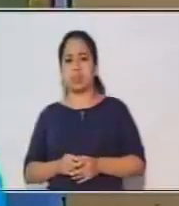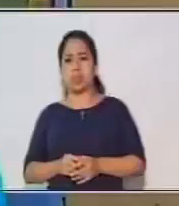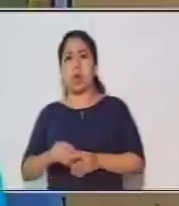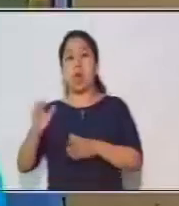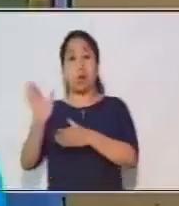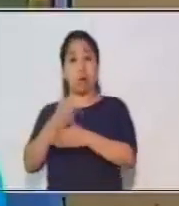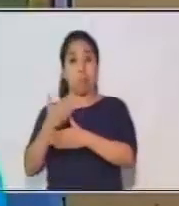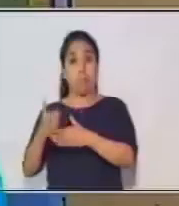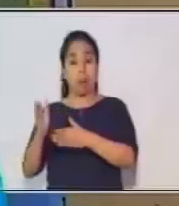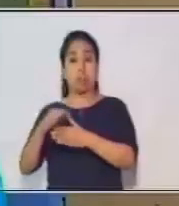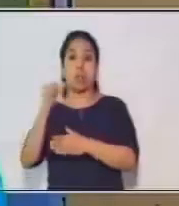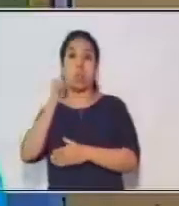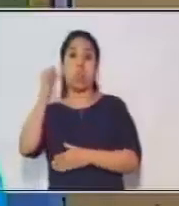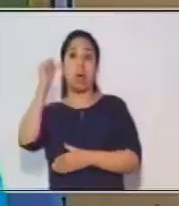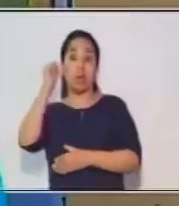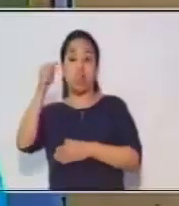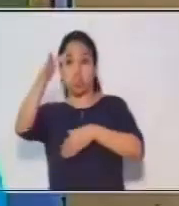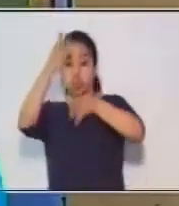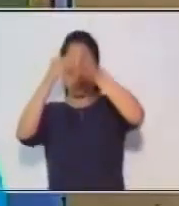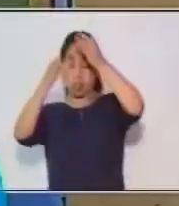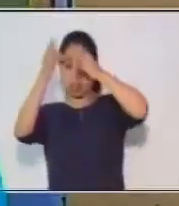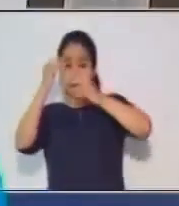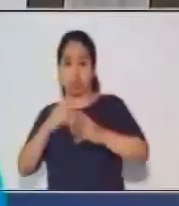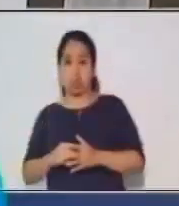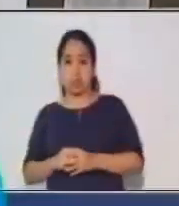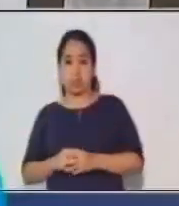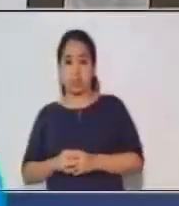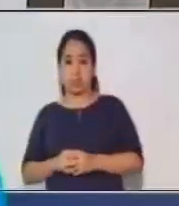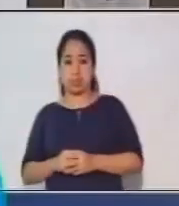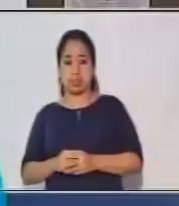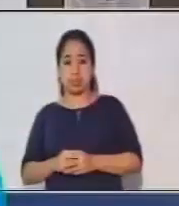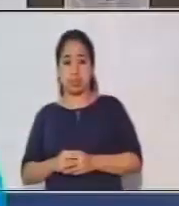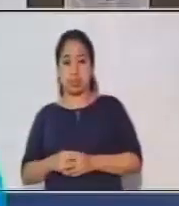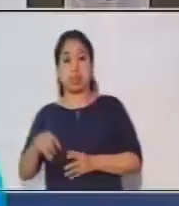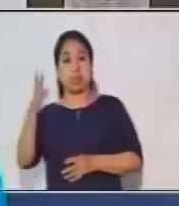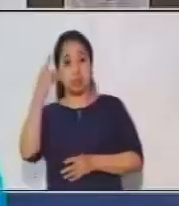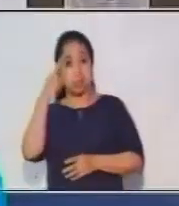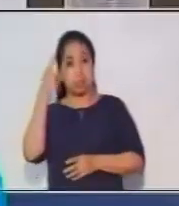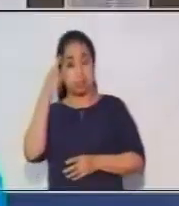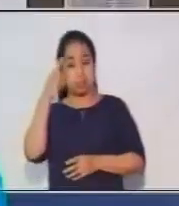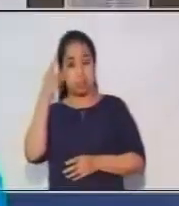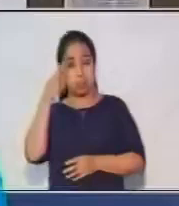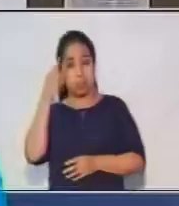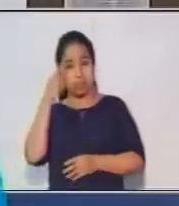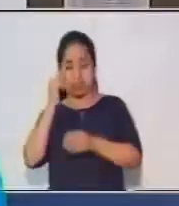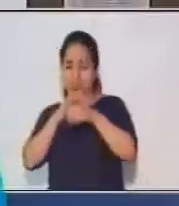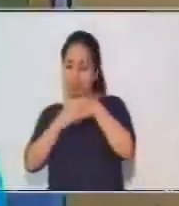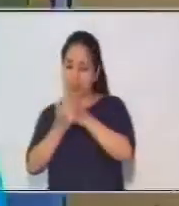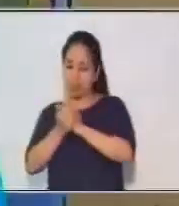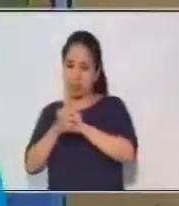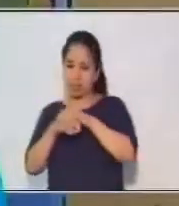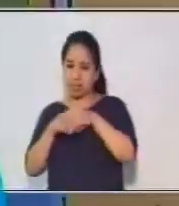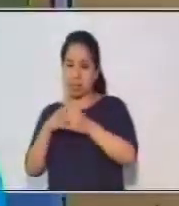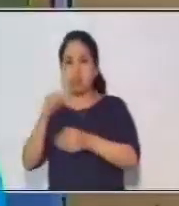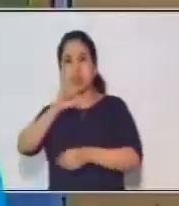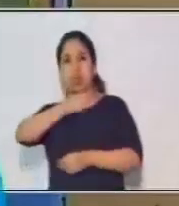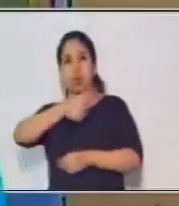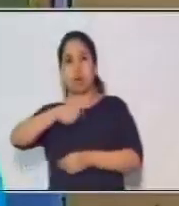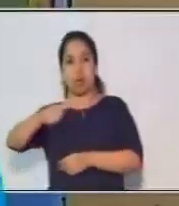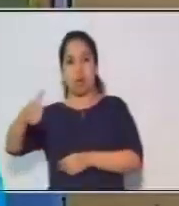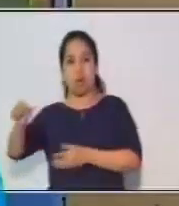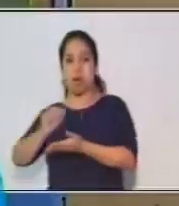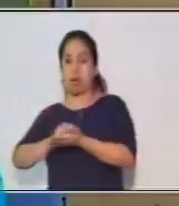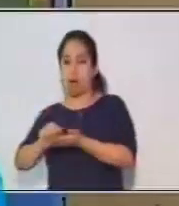Comparte con un adulto lo aprendido. Te recordamos, lávate las manos con agua